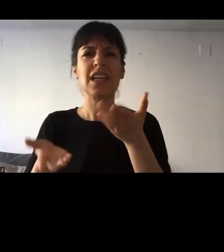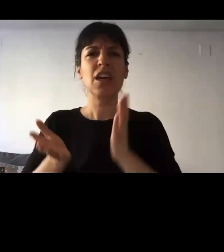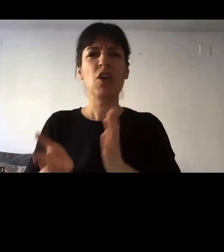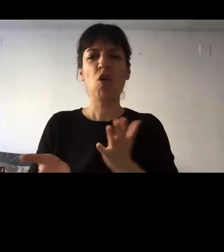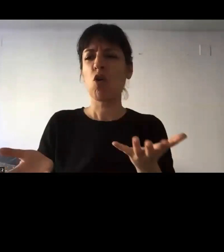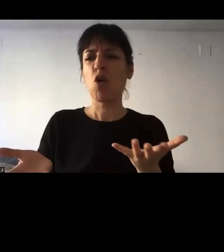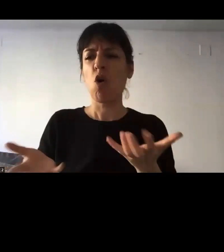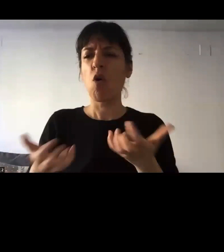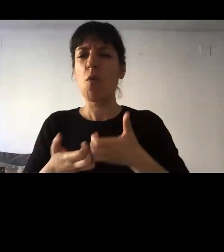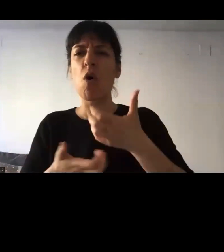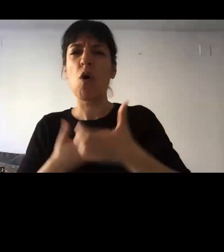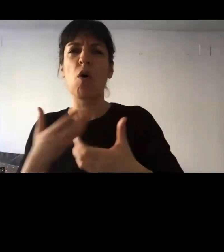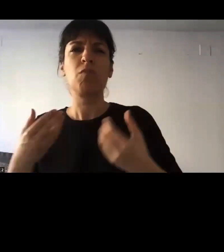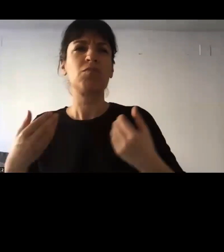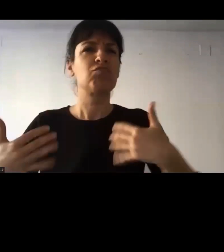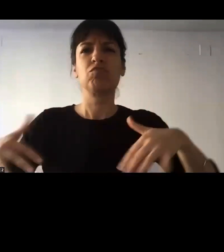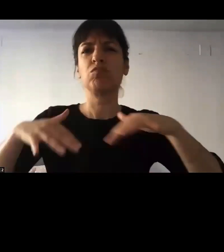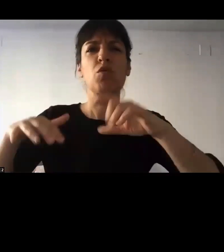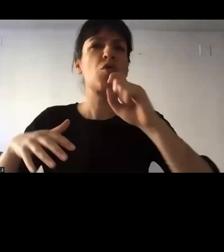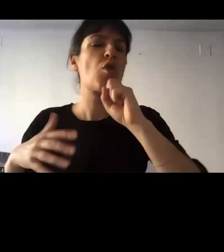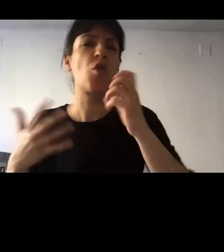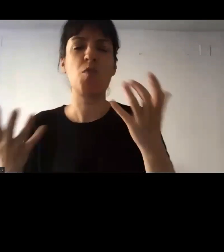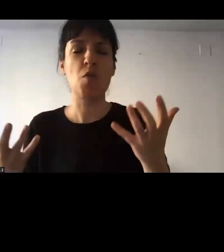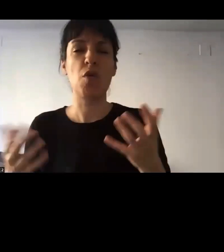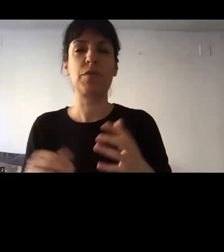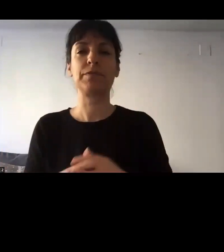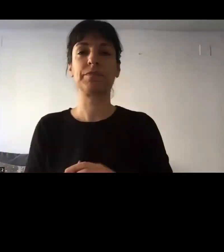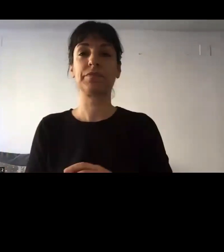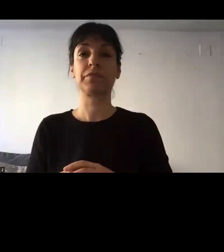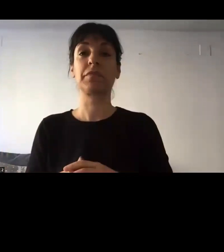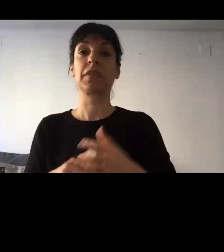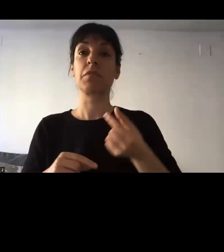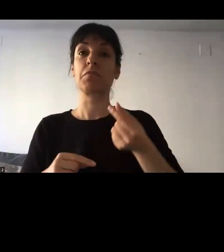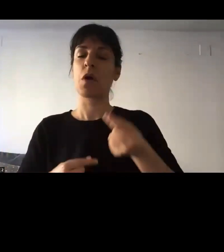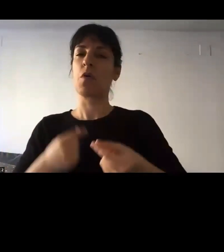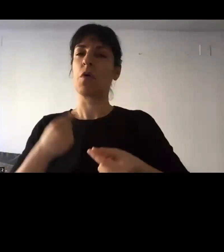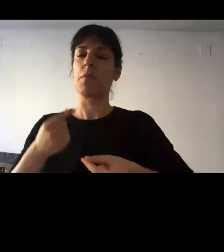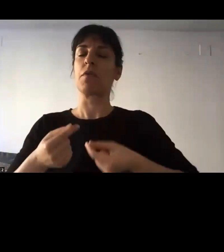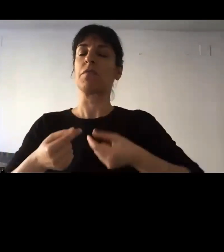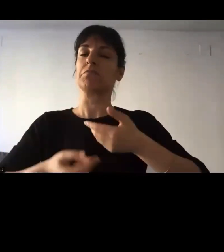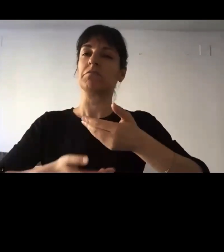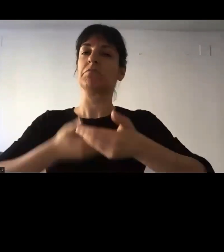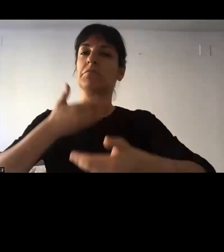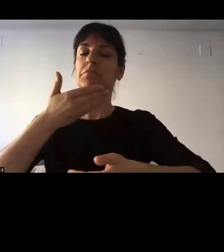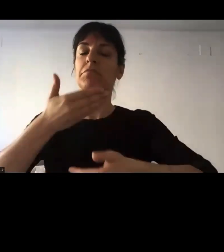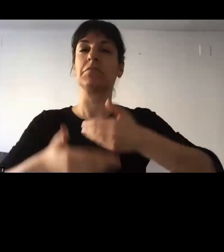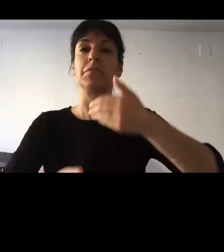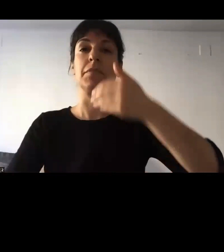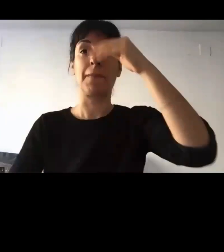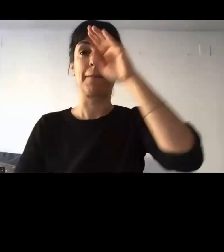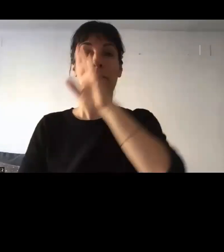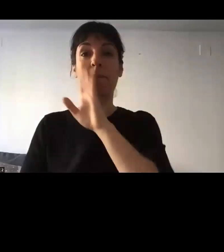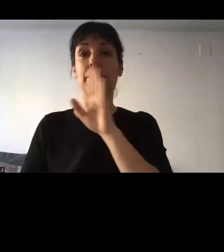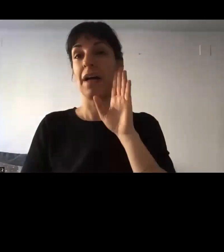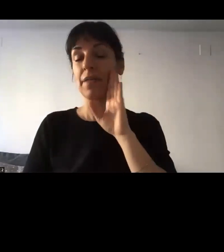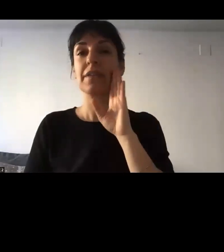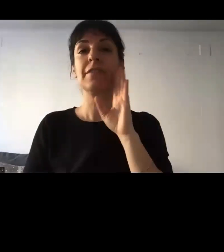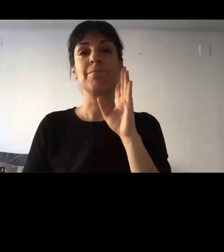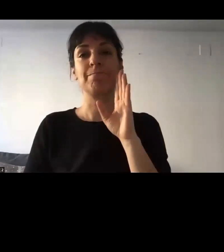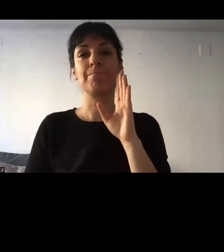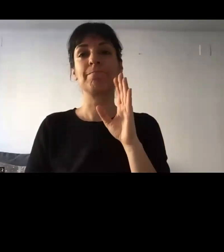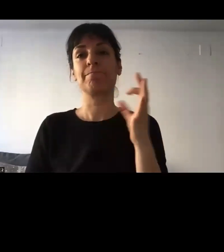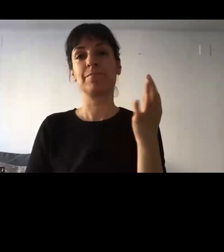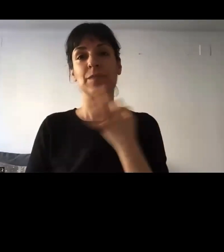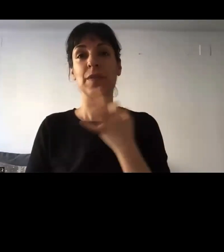mundo. Sí que es cierto que cuando ya las cosas fueron avanzando, a veces, bueno, mis padres tuvieron que hacer frente a una